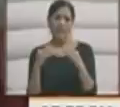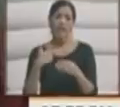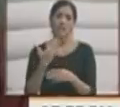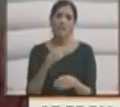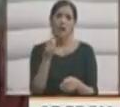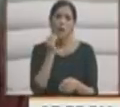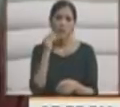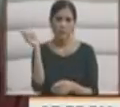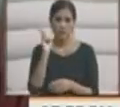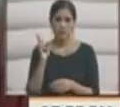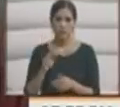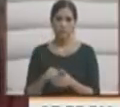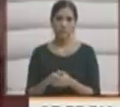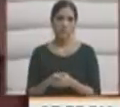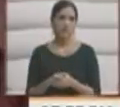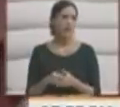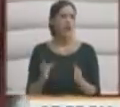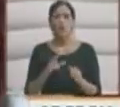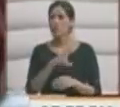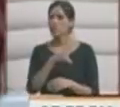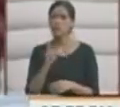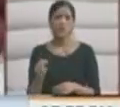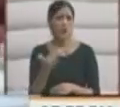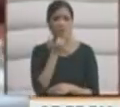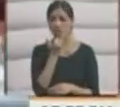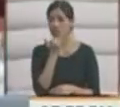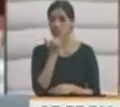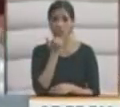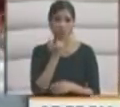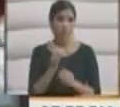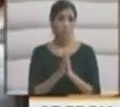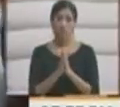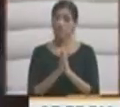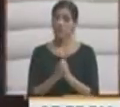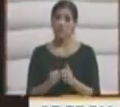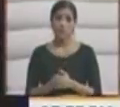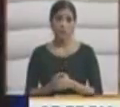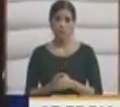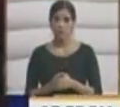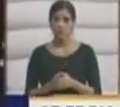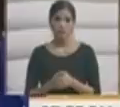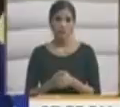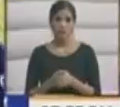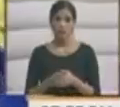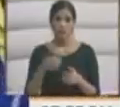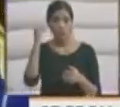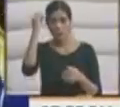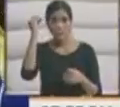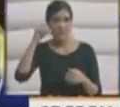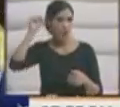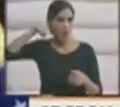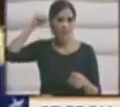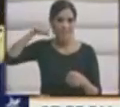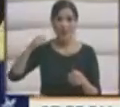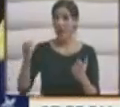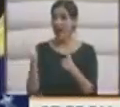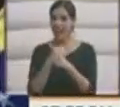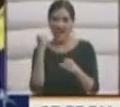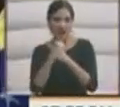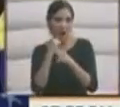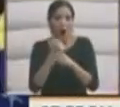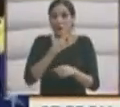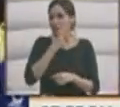venezolana? No, que no cometan el mismo error, que las cosas no son como te la pintan los videos, que vas a conseguir chapa fácil, que vas